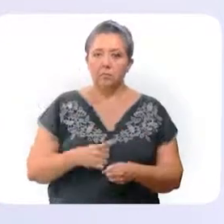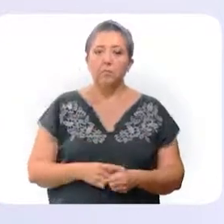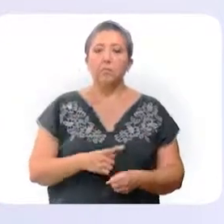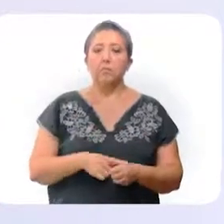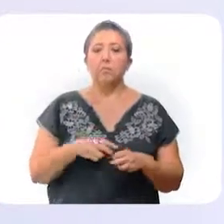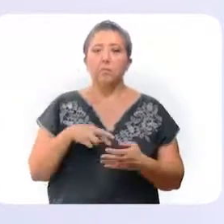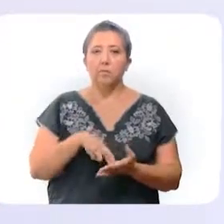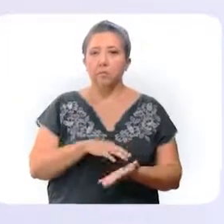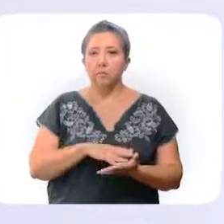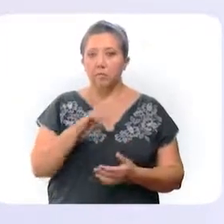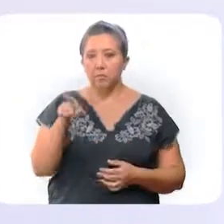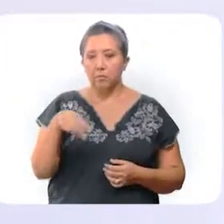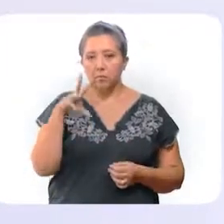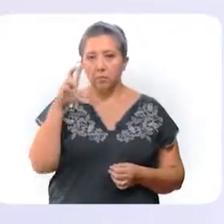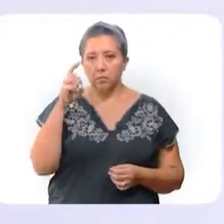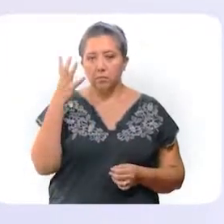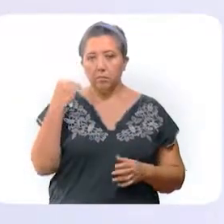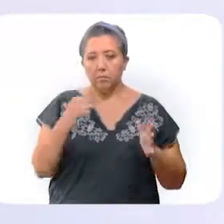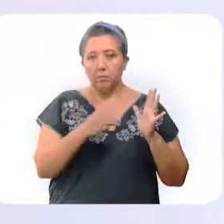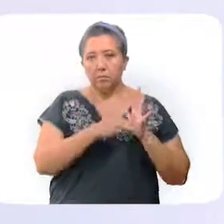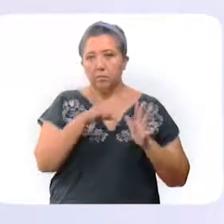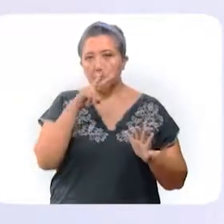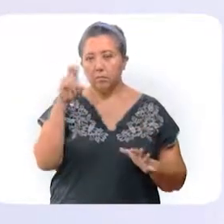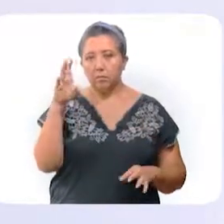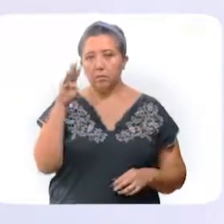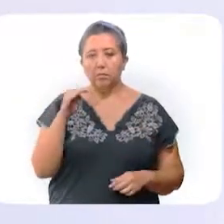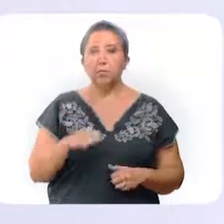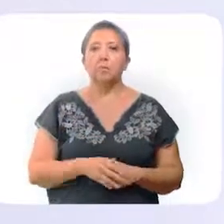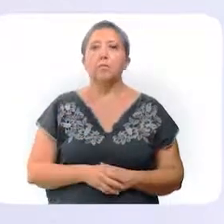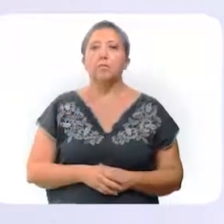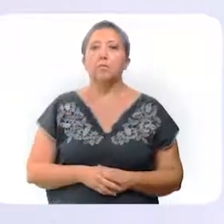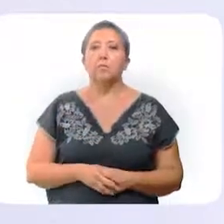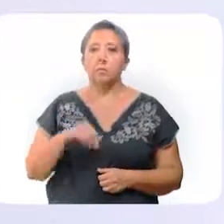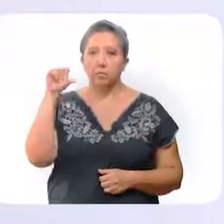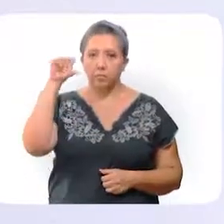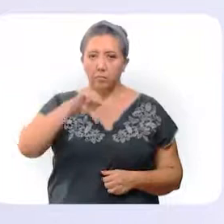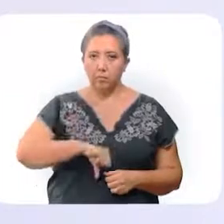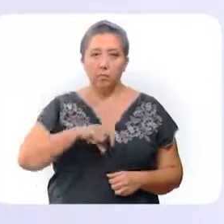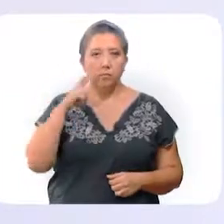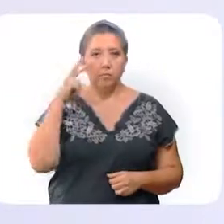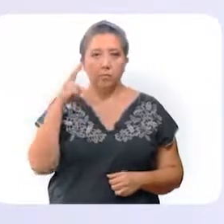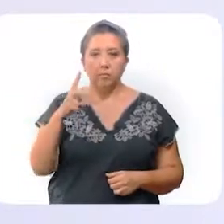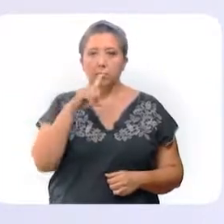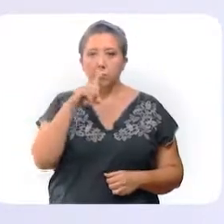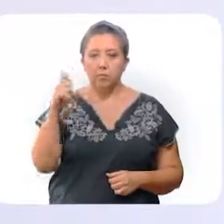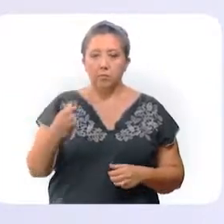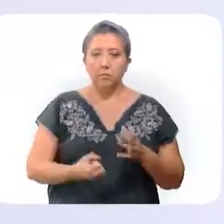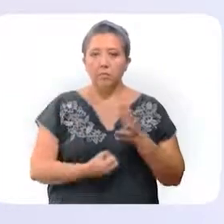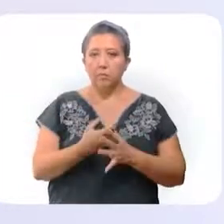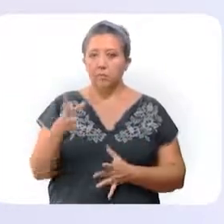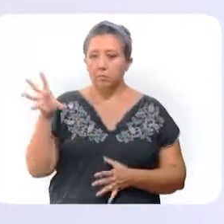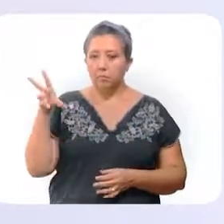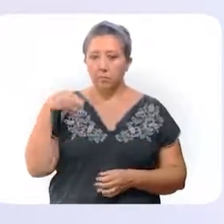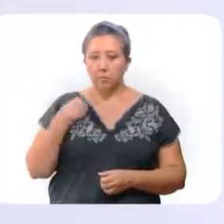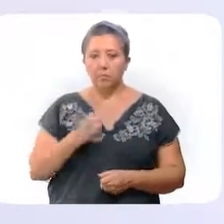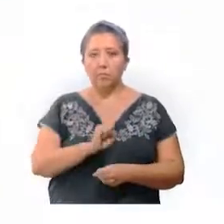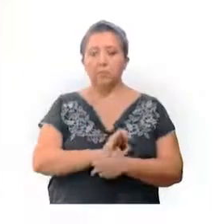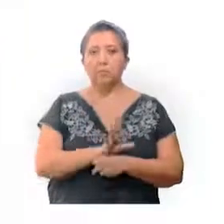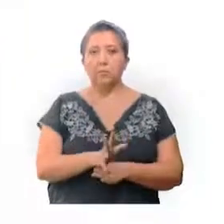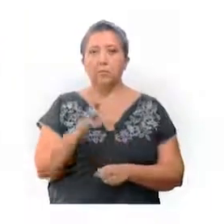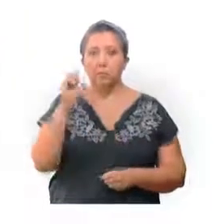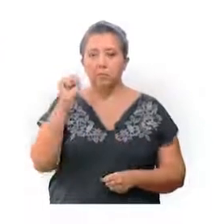de contagios registrados, que son 39.290. Hoy se detectaron 100 nuevos contagios de